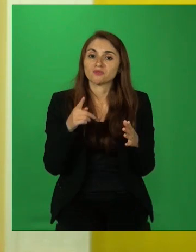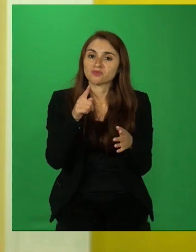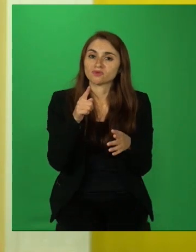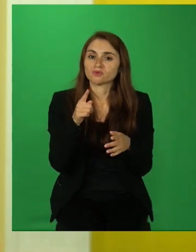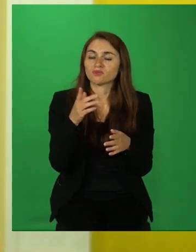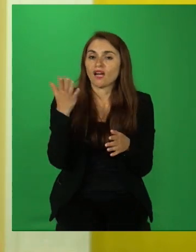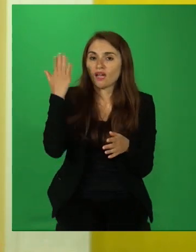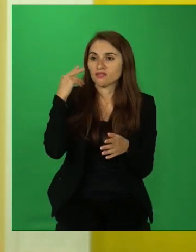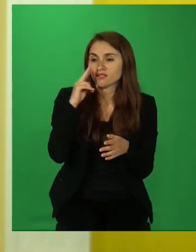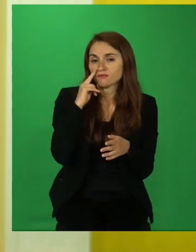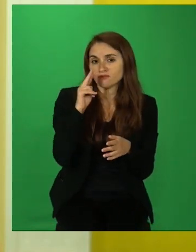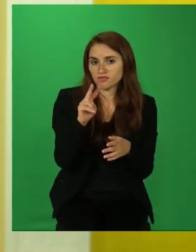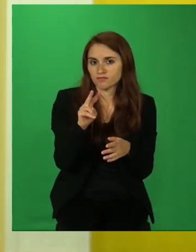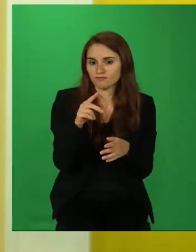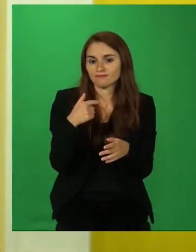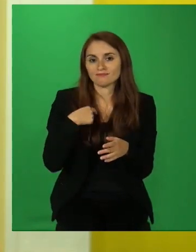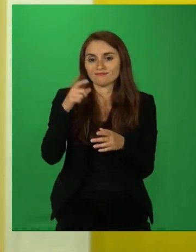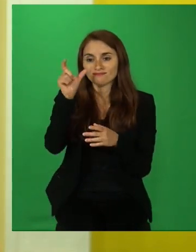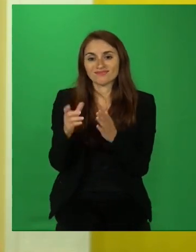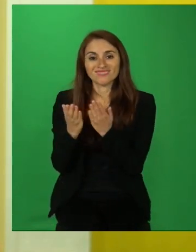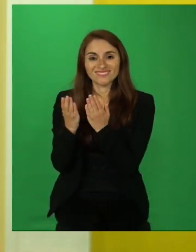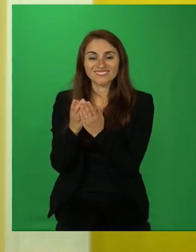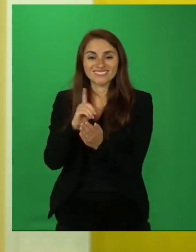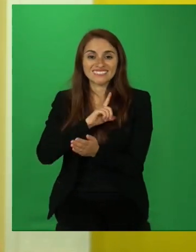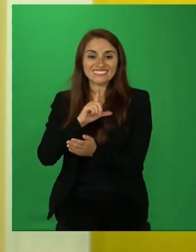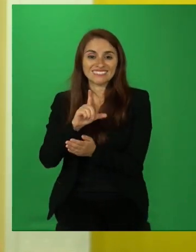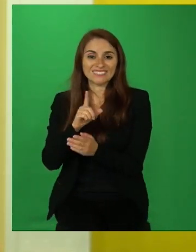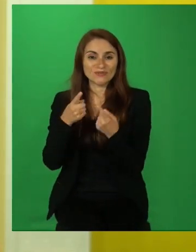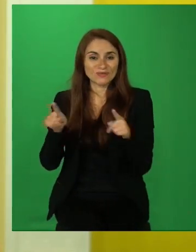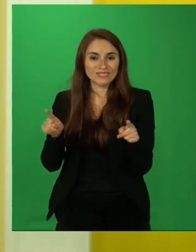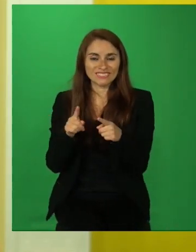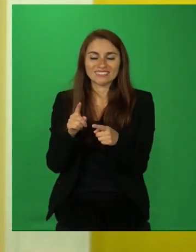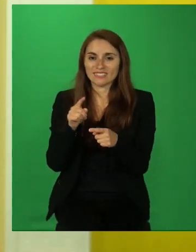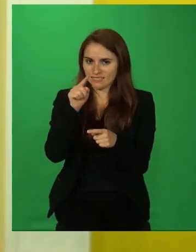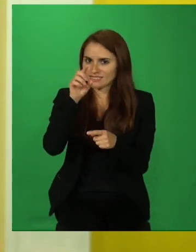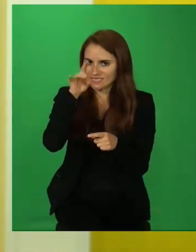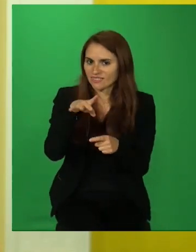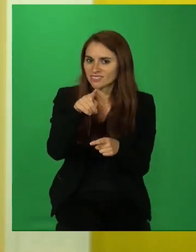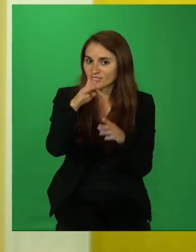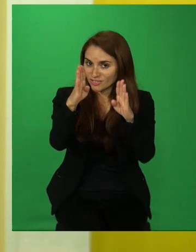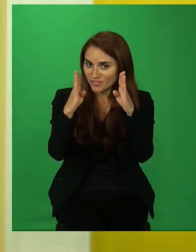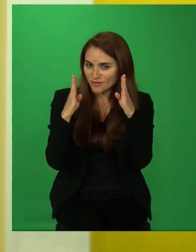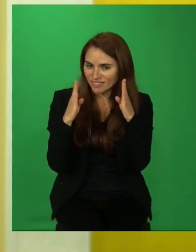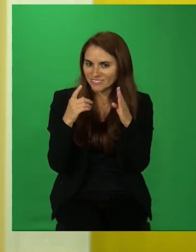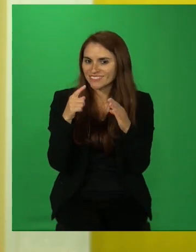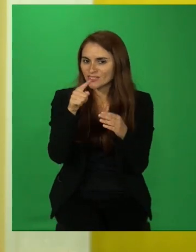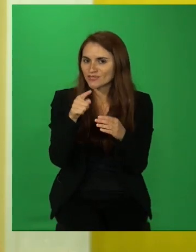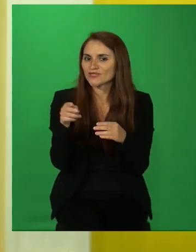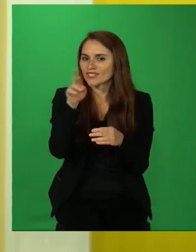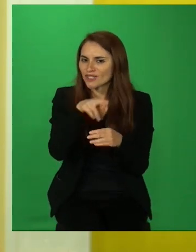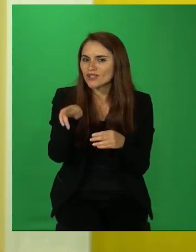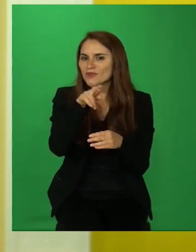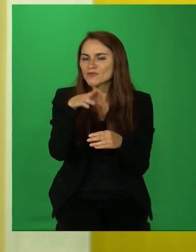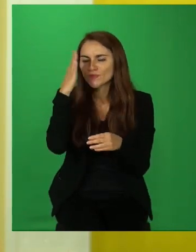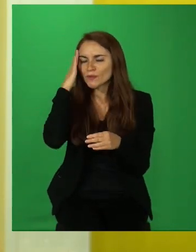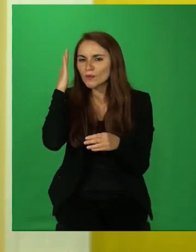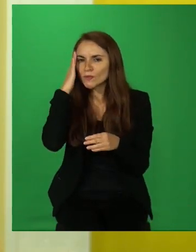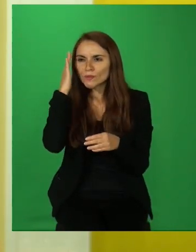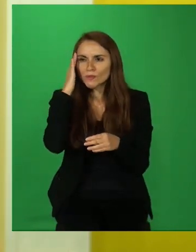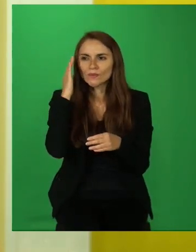mis alumnos del liceo de música si la han escuchado así que si me están viendo comiencen a repasar